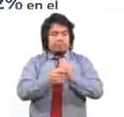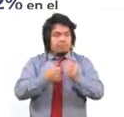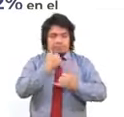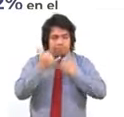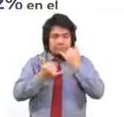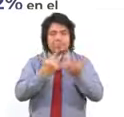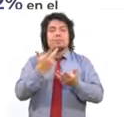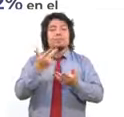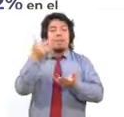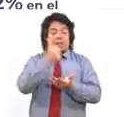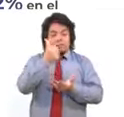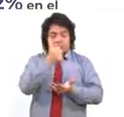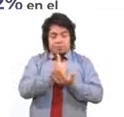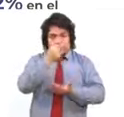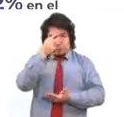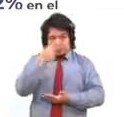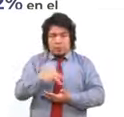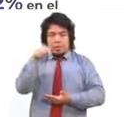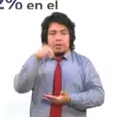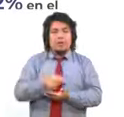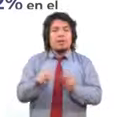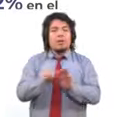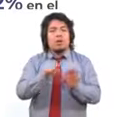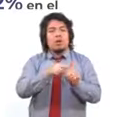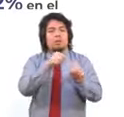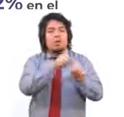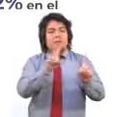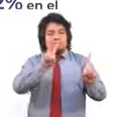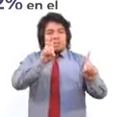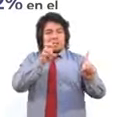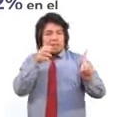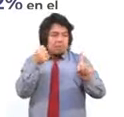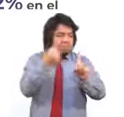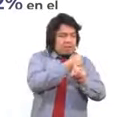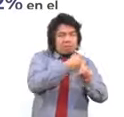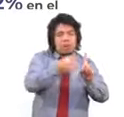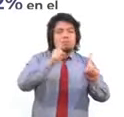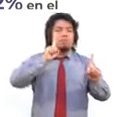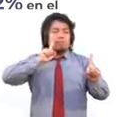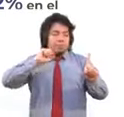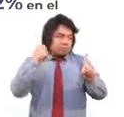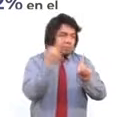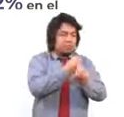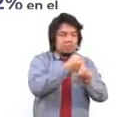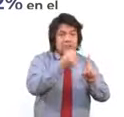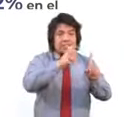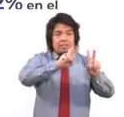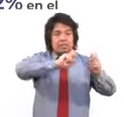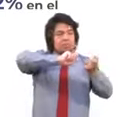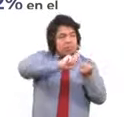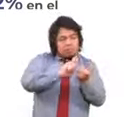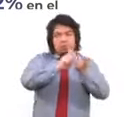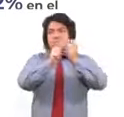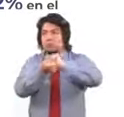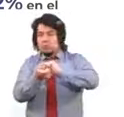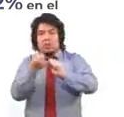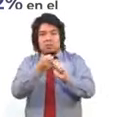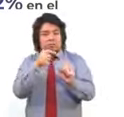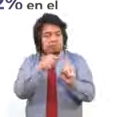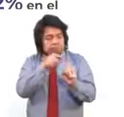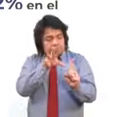ha transformado la forma de abordar la violencia en contra de las mujeres. Ahora es una actividad central y